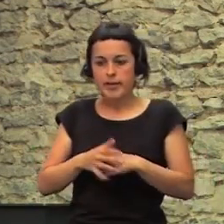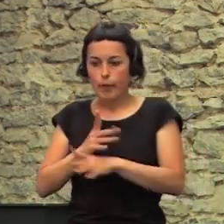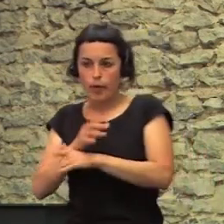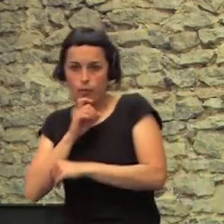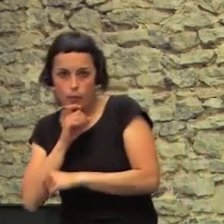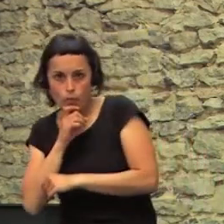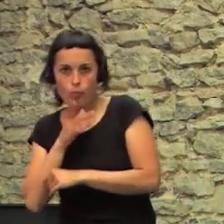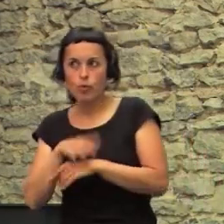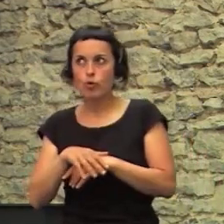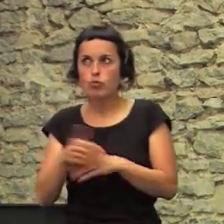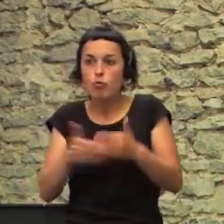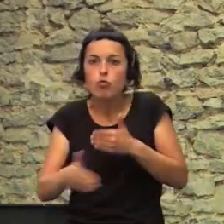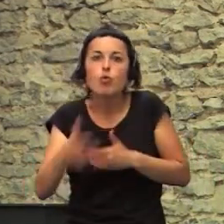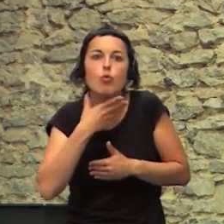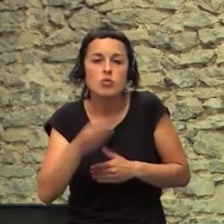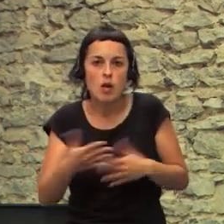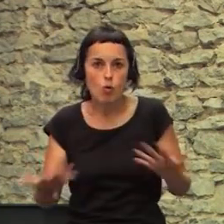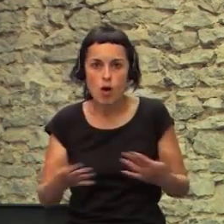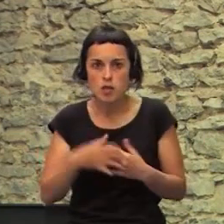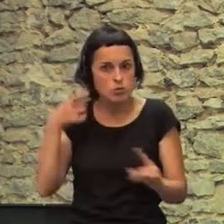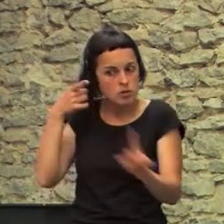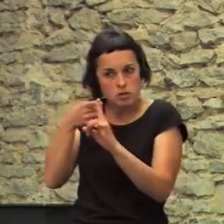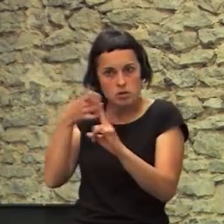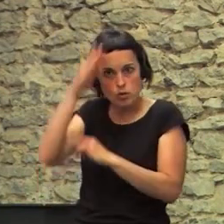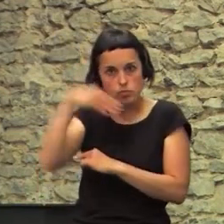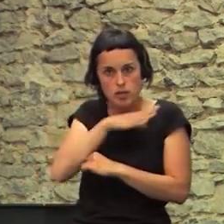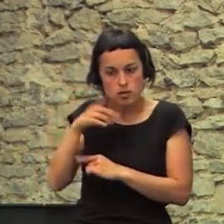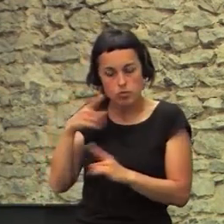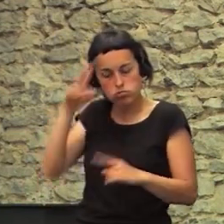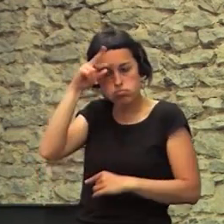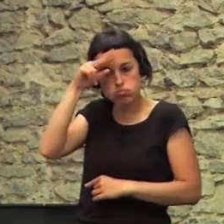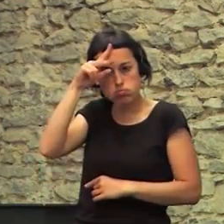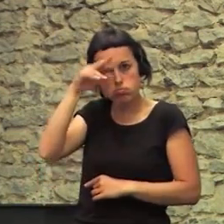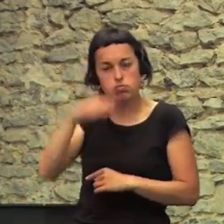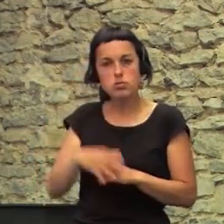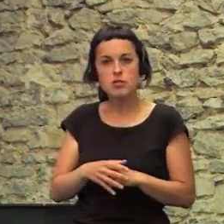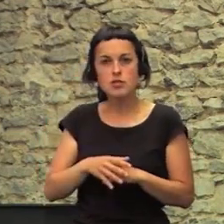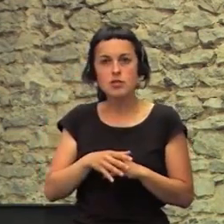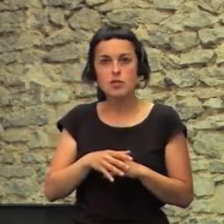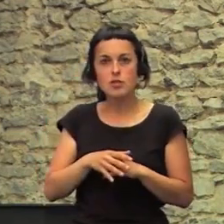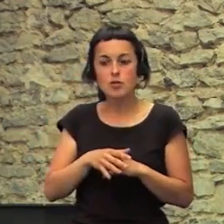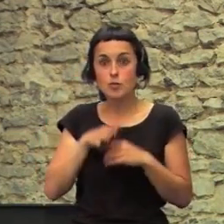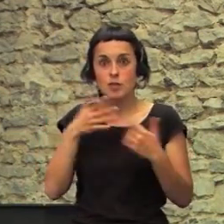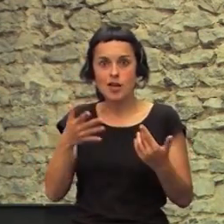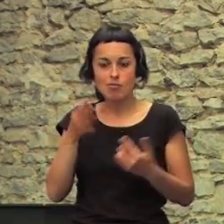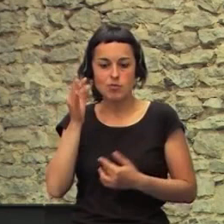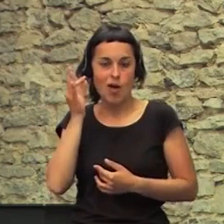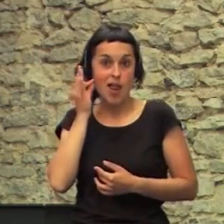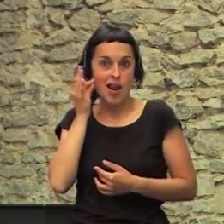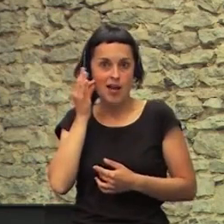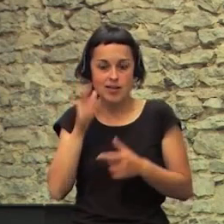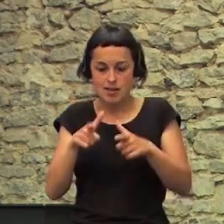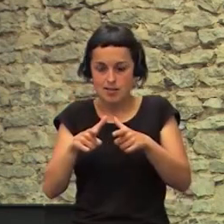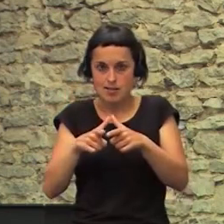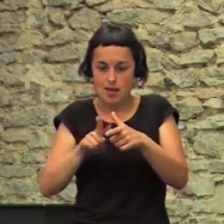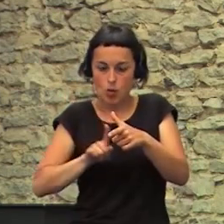en lo que les gustará. Hay una obsesión realmente porque en el momento esa niña que le cortaron el clítoris